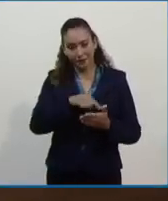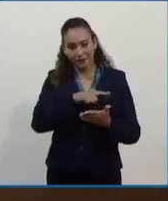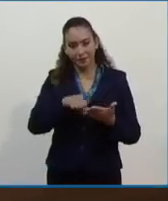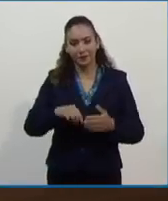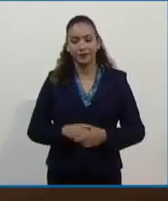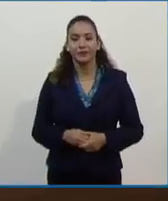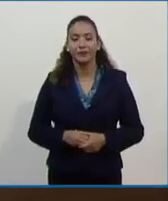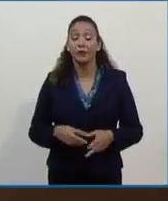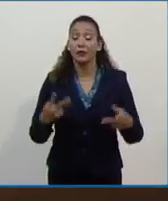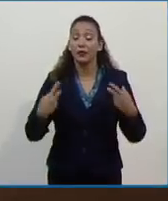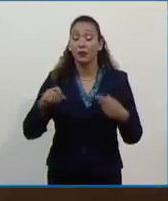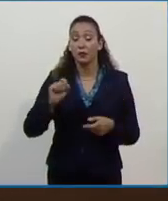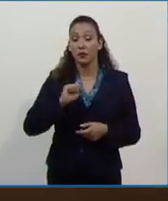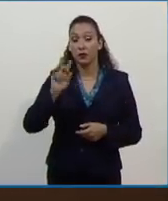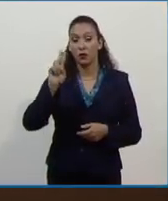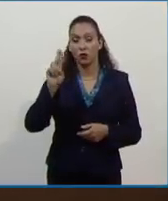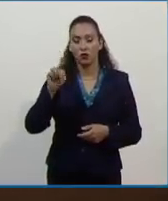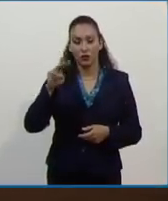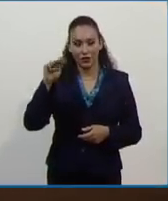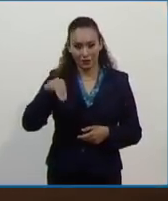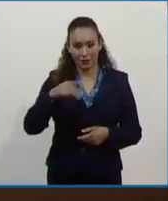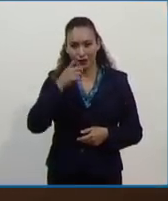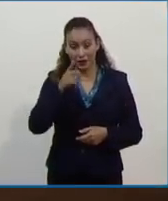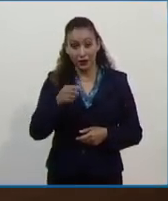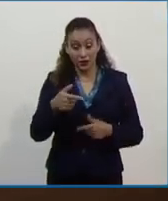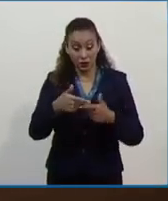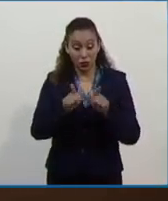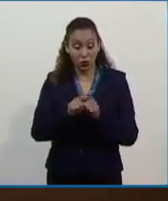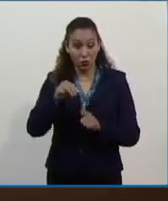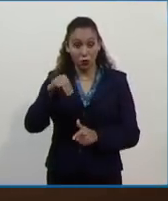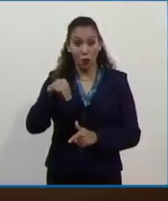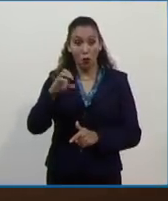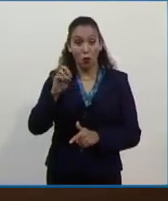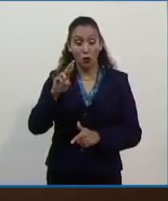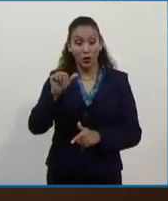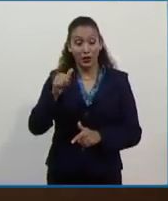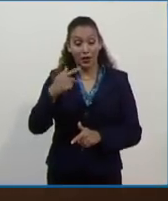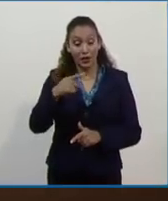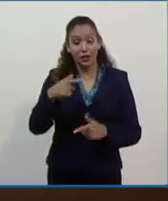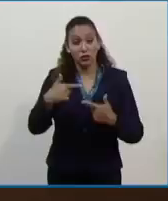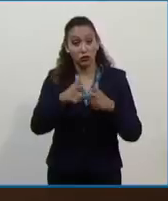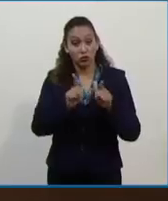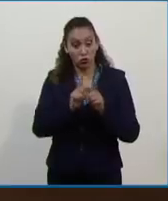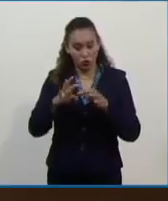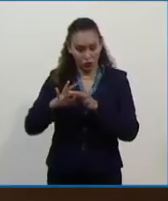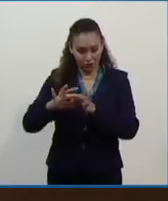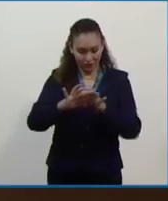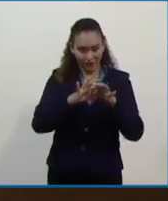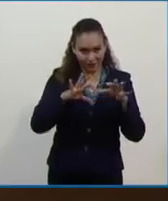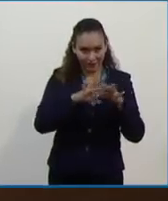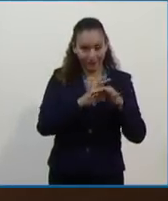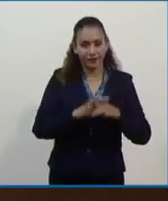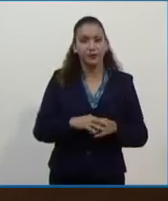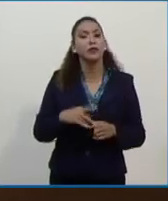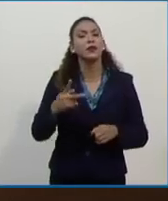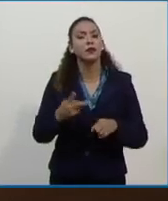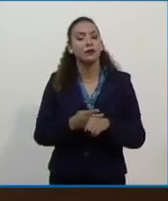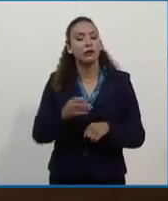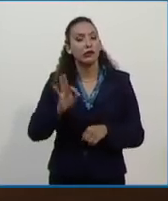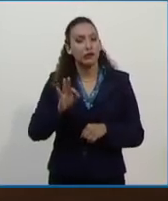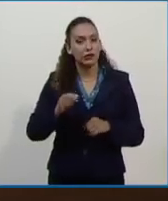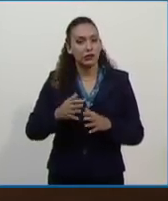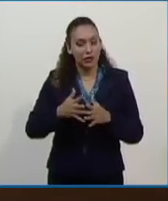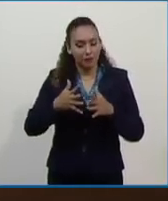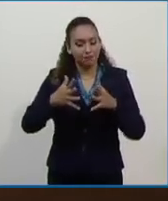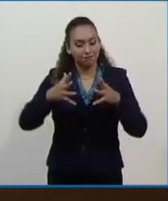Y especialistas de la UNAM alertaron que Morena y sus aliados podrían alcanzar 3/4 partes de los escaños en el Congreso, por lo